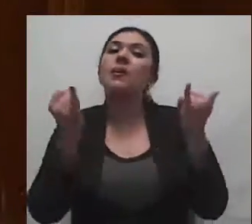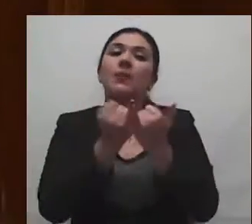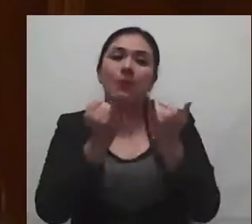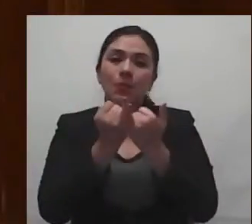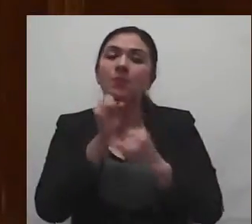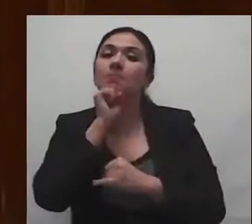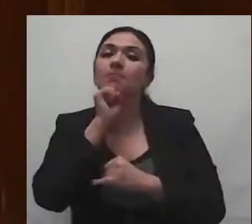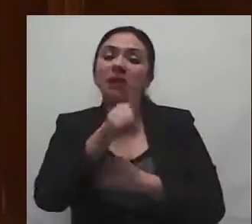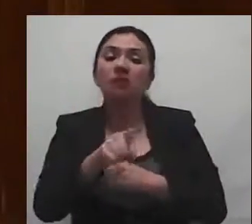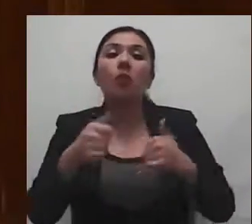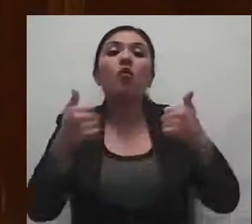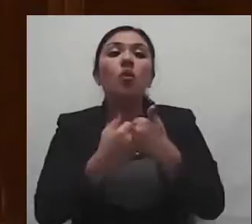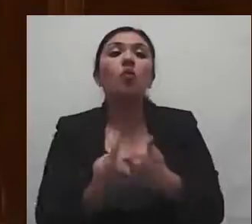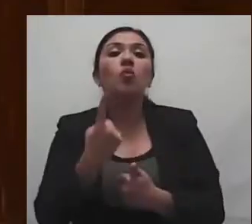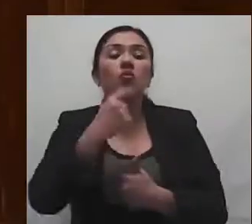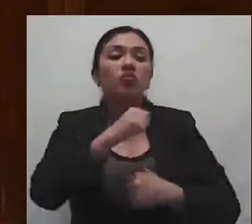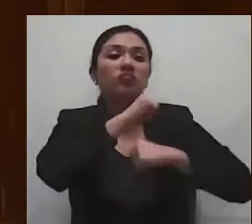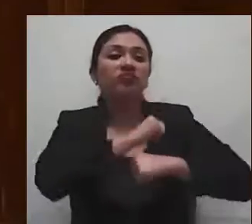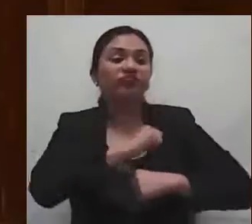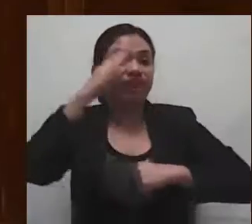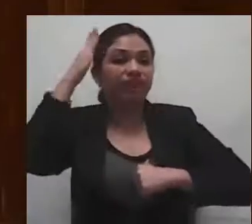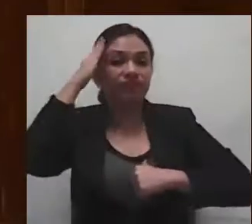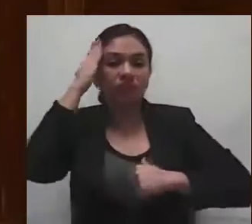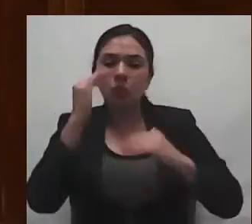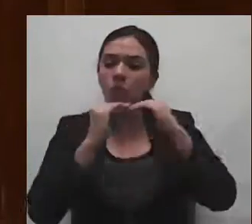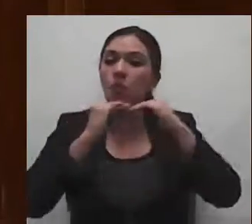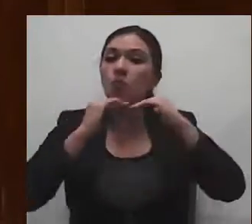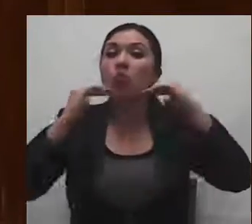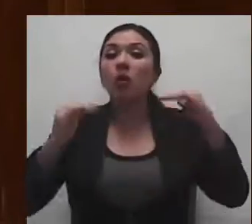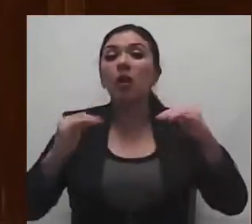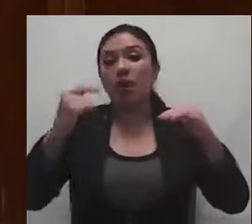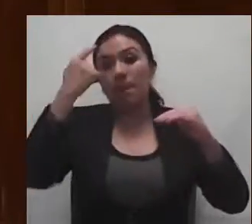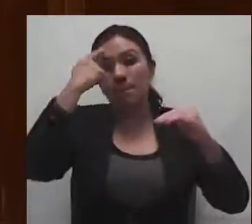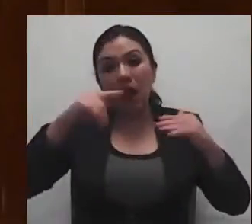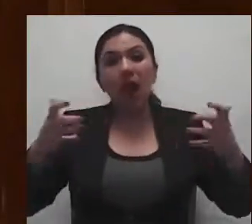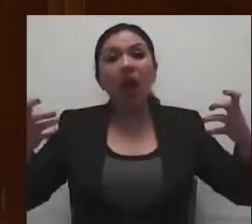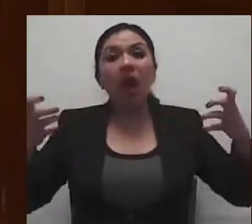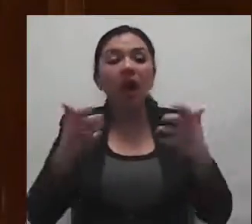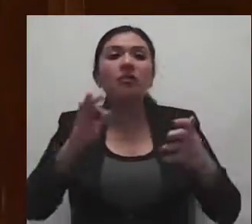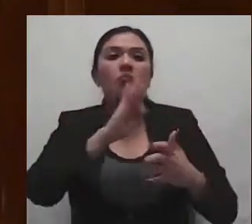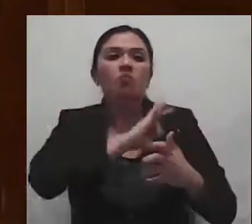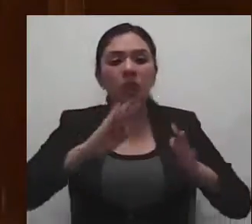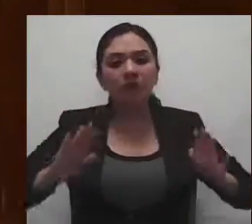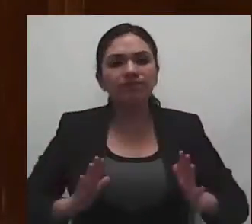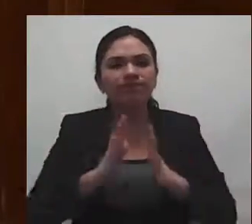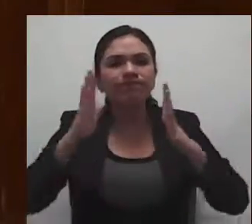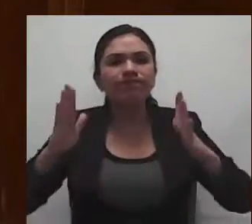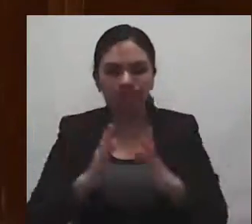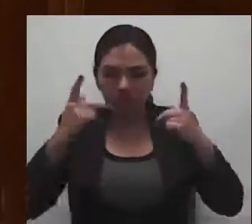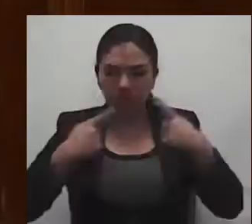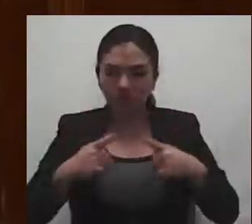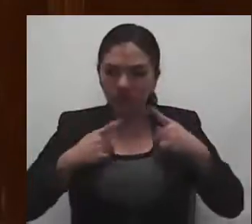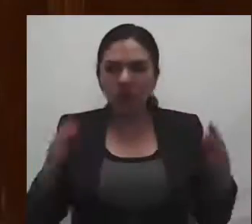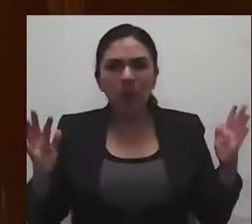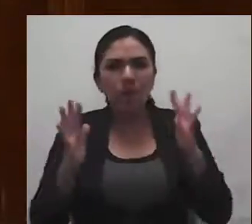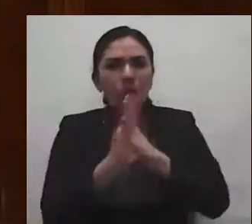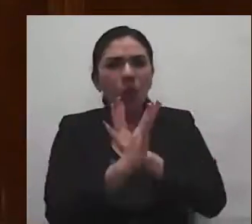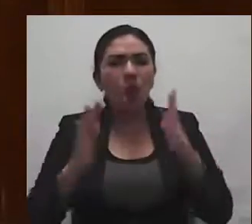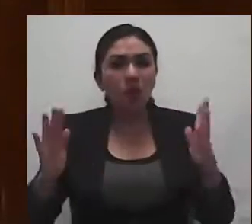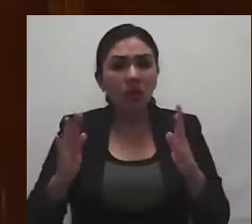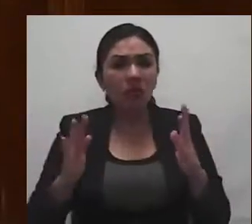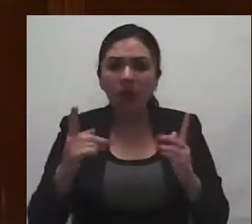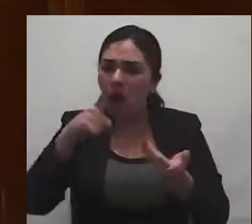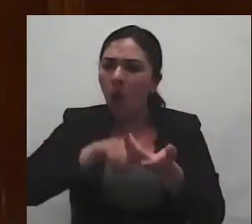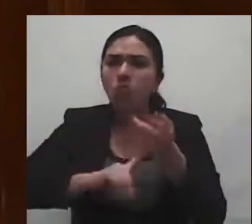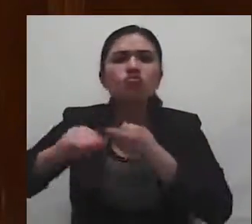un principio rector de igualdad, donde promuevan, fomentar la movilidad, se encuentra al alcance de